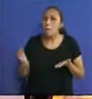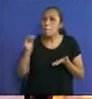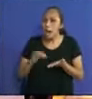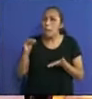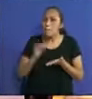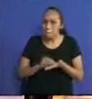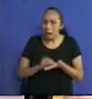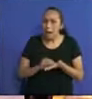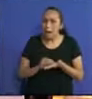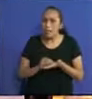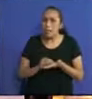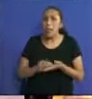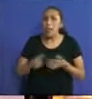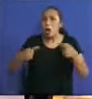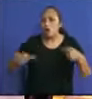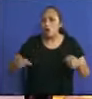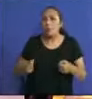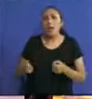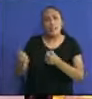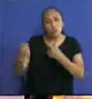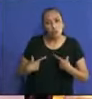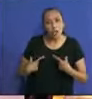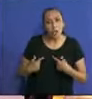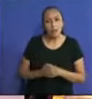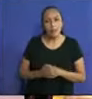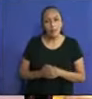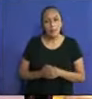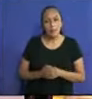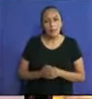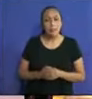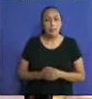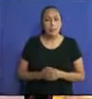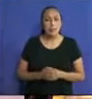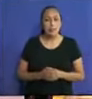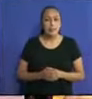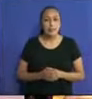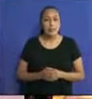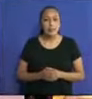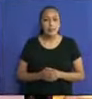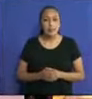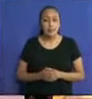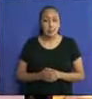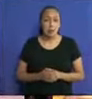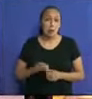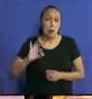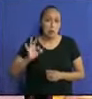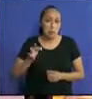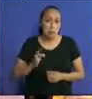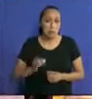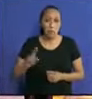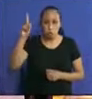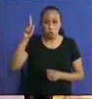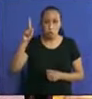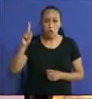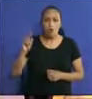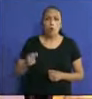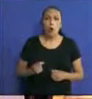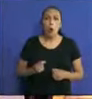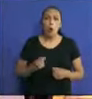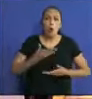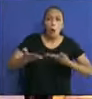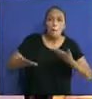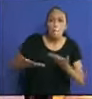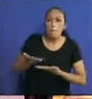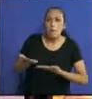Tenemos que percatarnos que Dios comparte nuestra vida haciéndose debilidad, hace